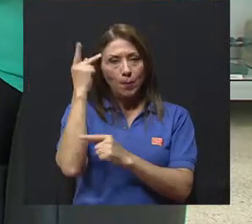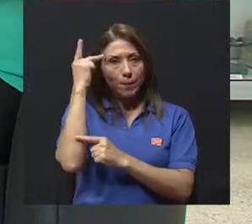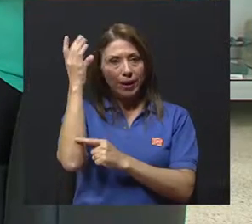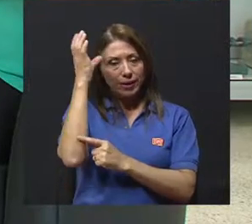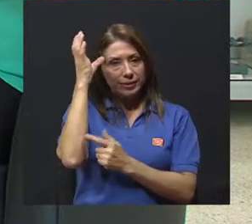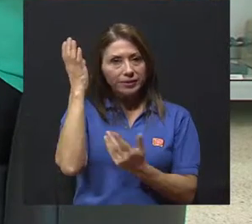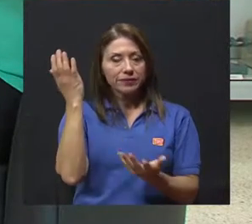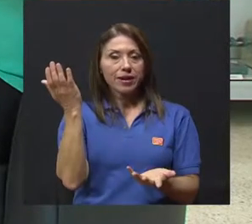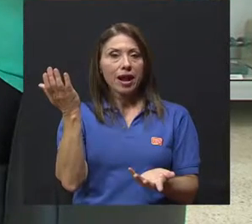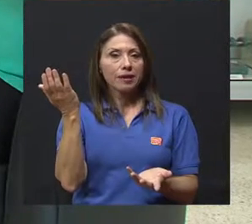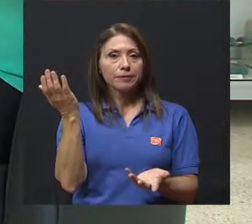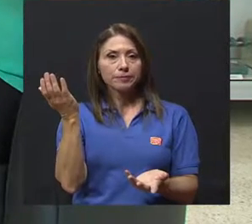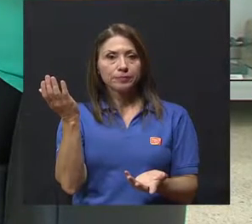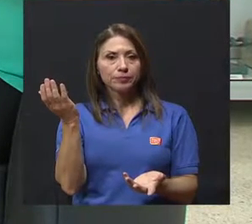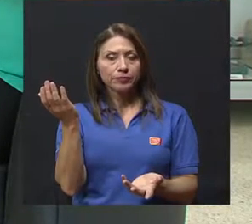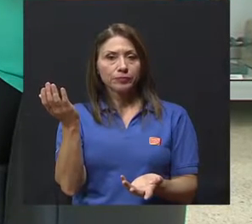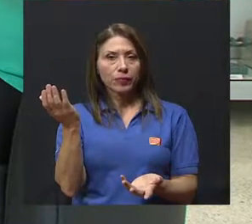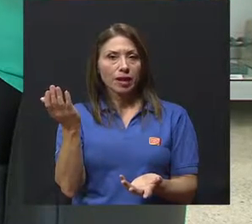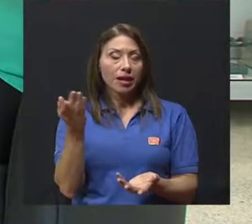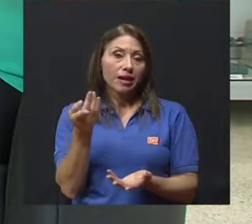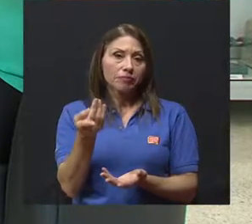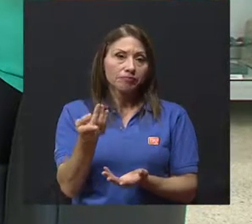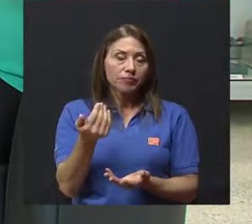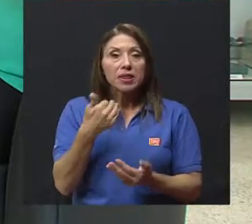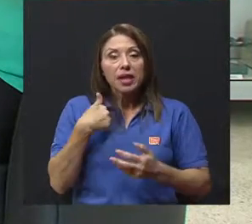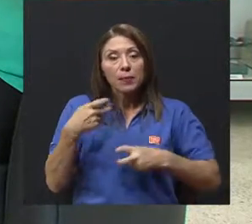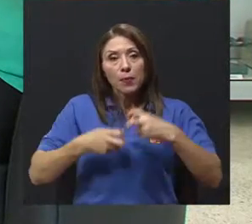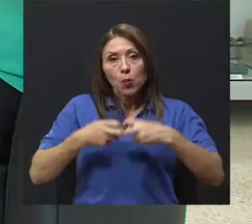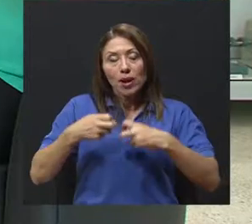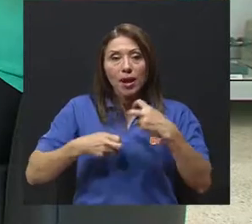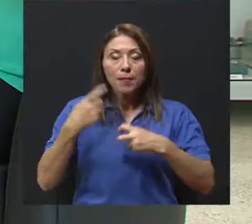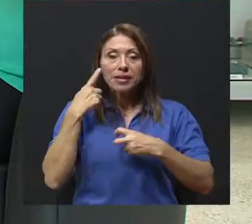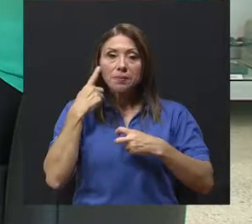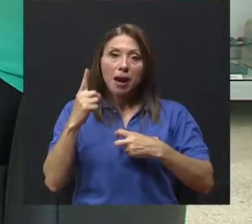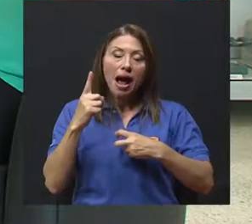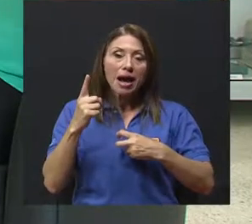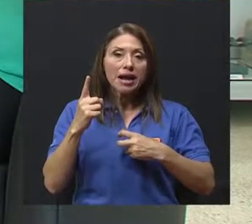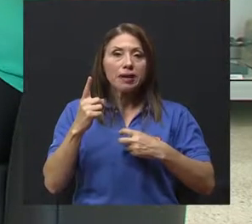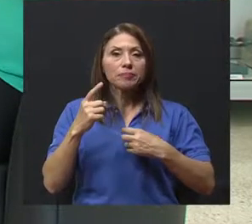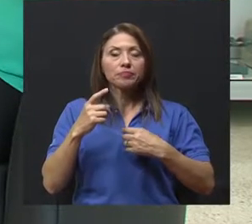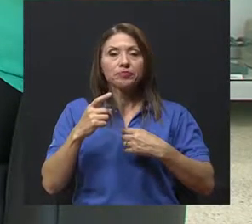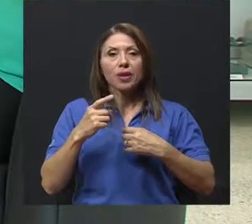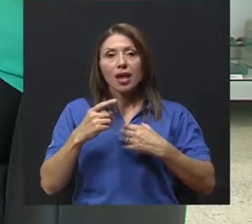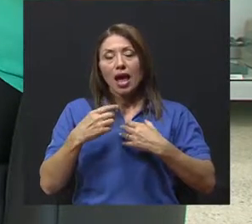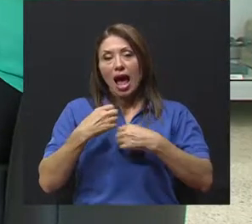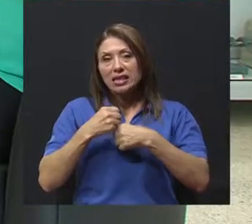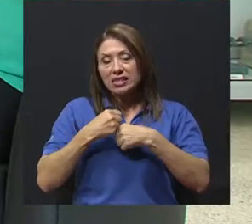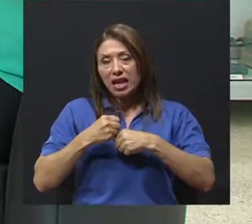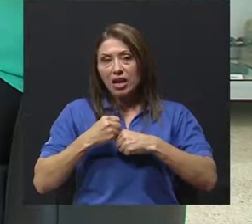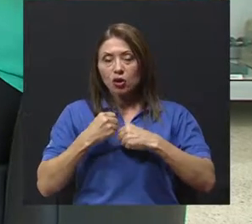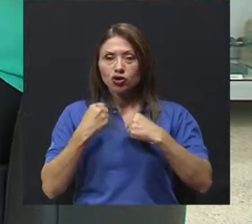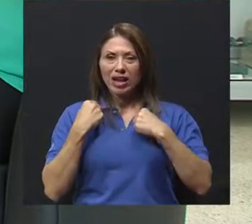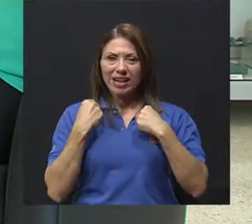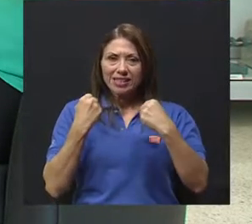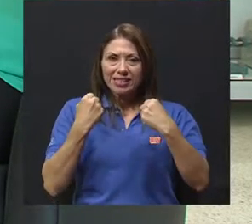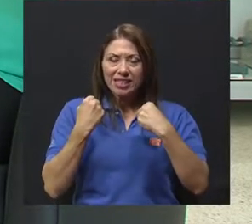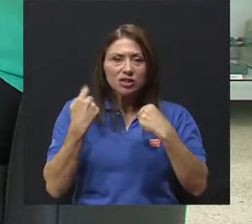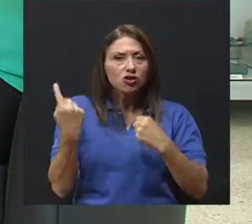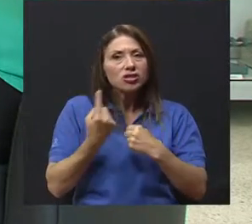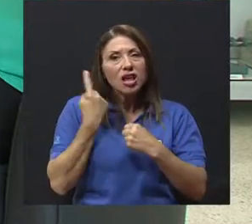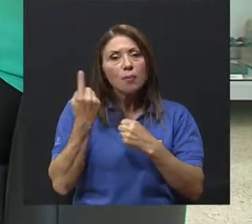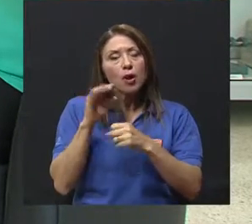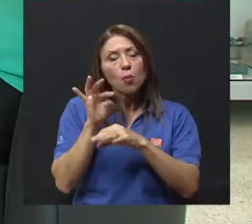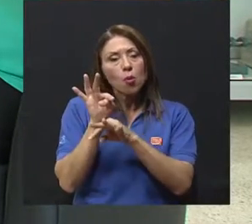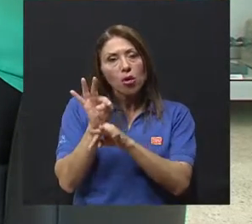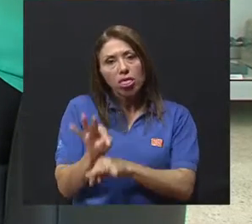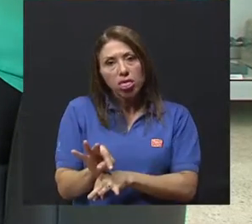parálisis cerebral que hay problemas para hacer los ejercicios que siempre tiene como una rutina entonces cuando llega el